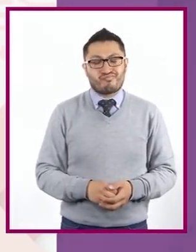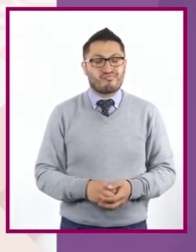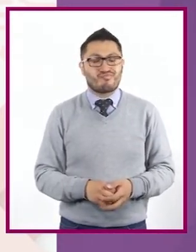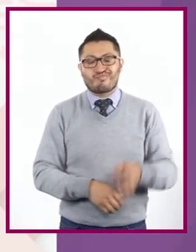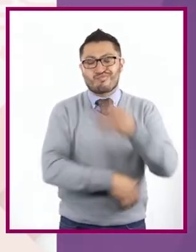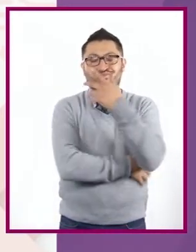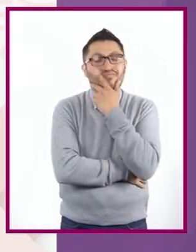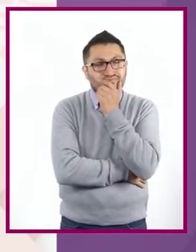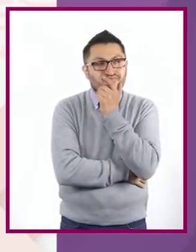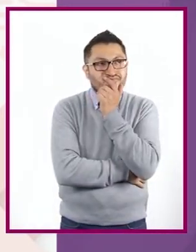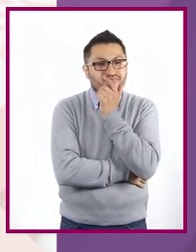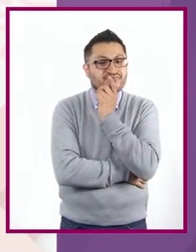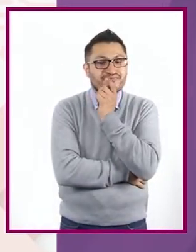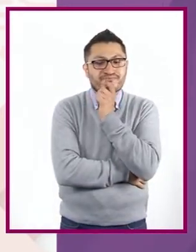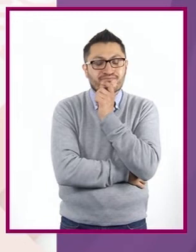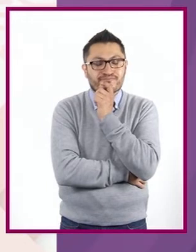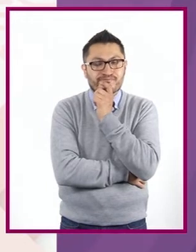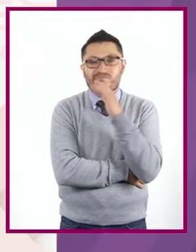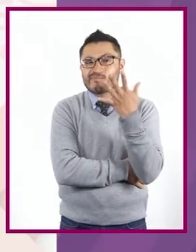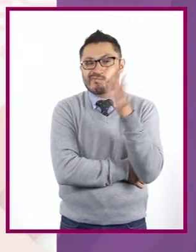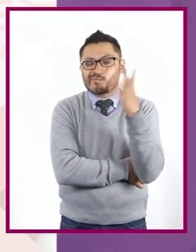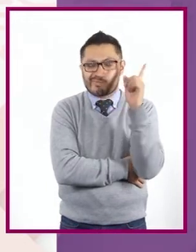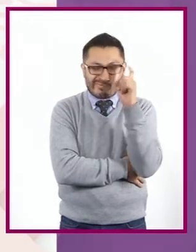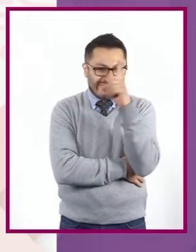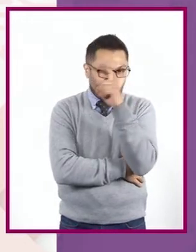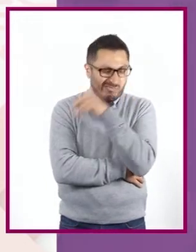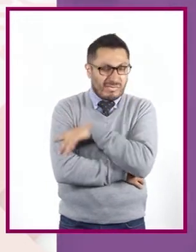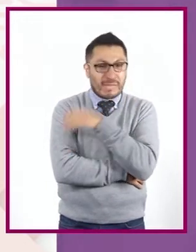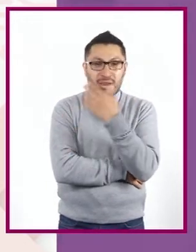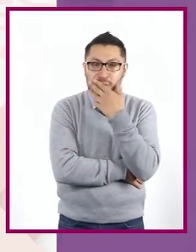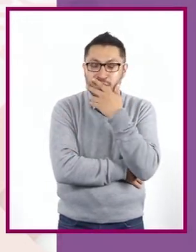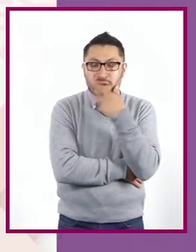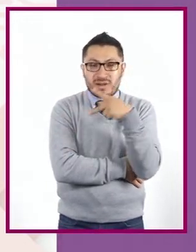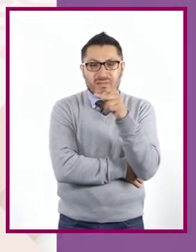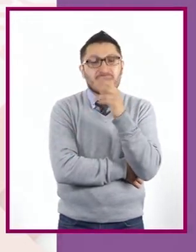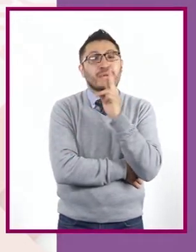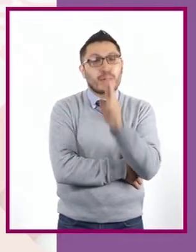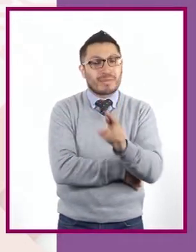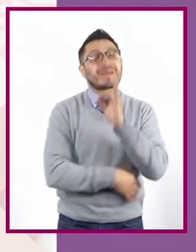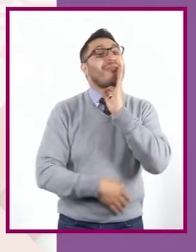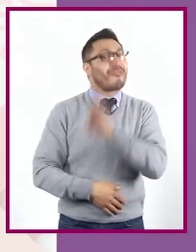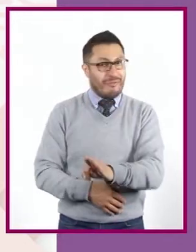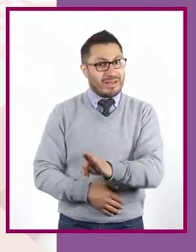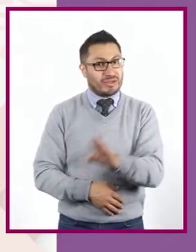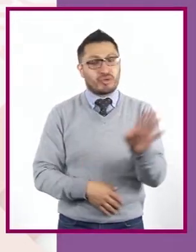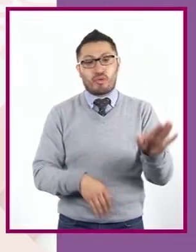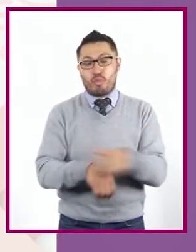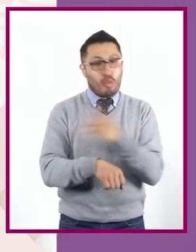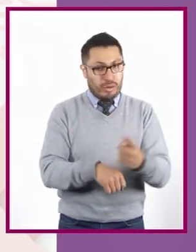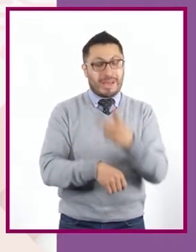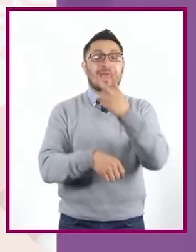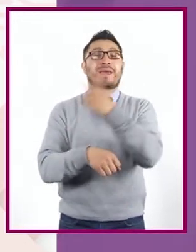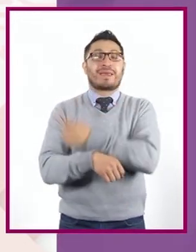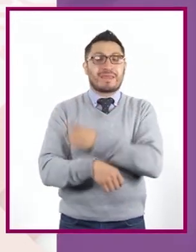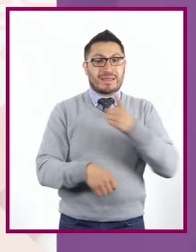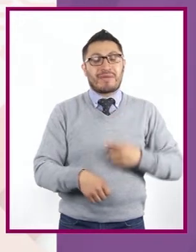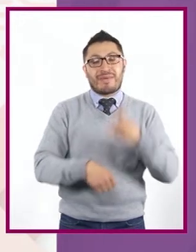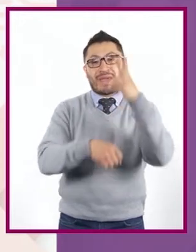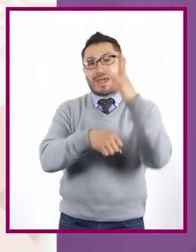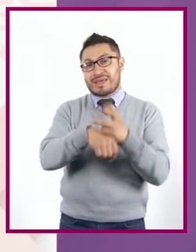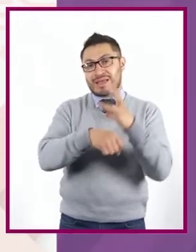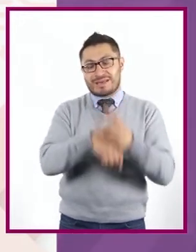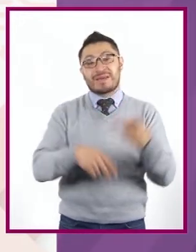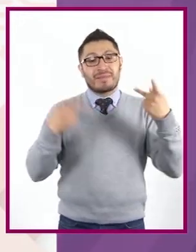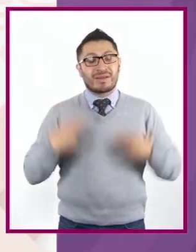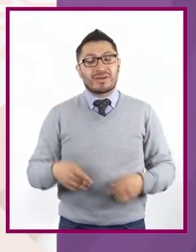Está un poquito más complicada, pero la respuesta es falso porque es la tercera persona, los pronombres